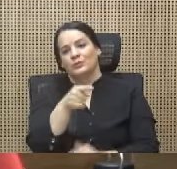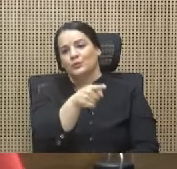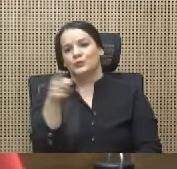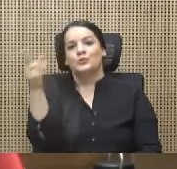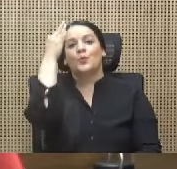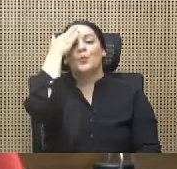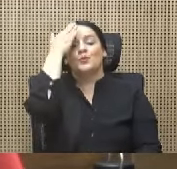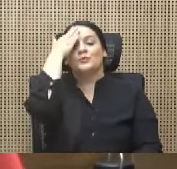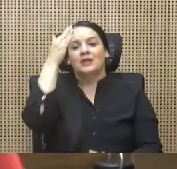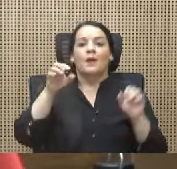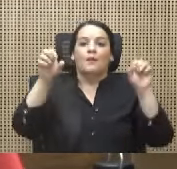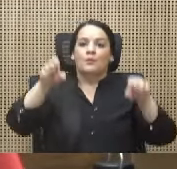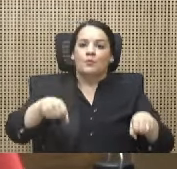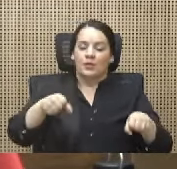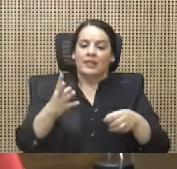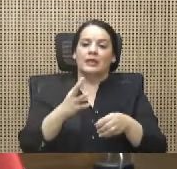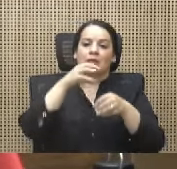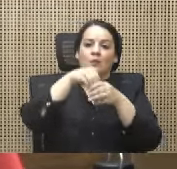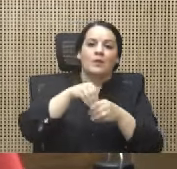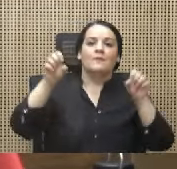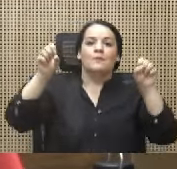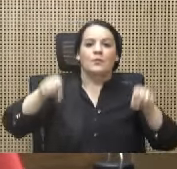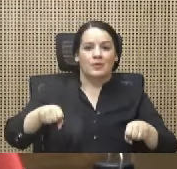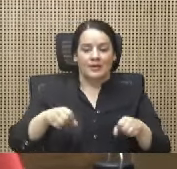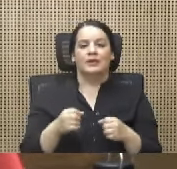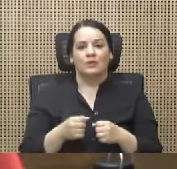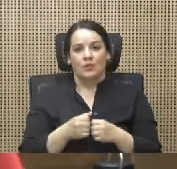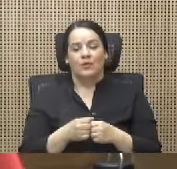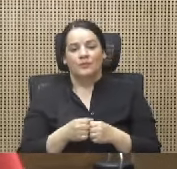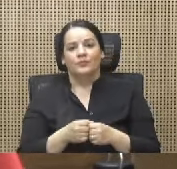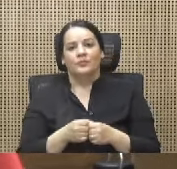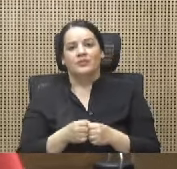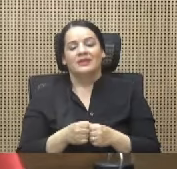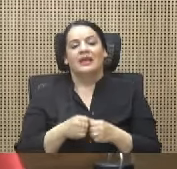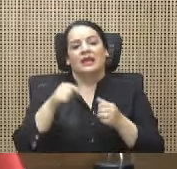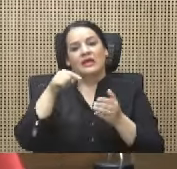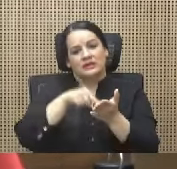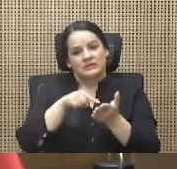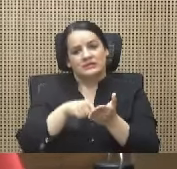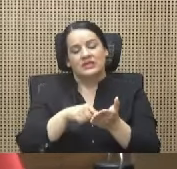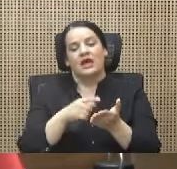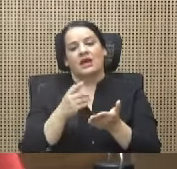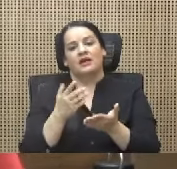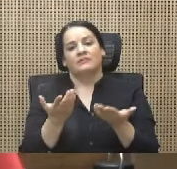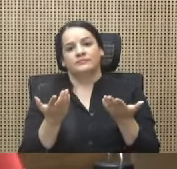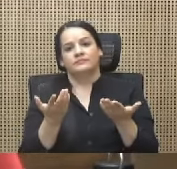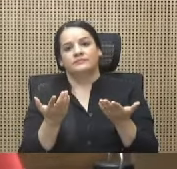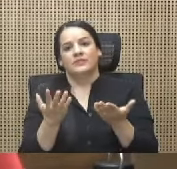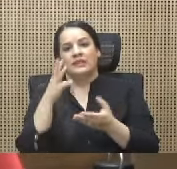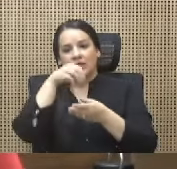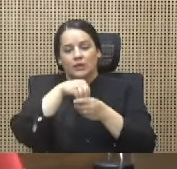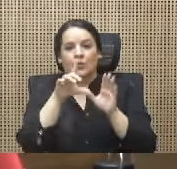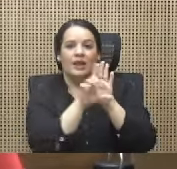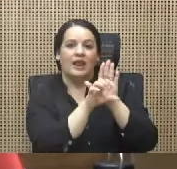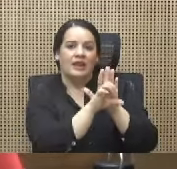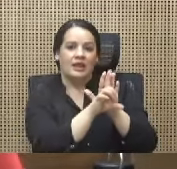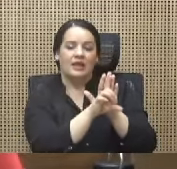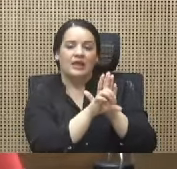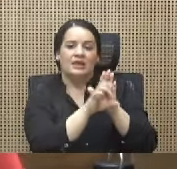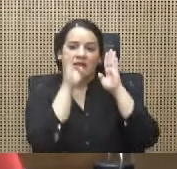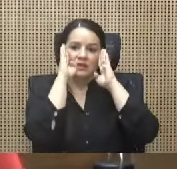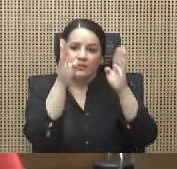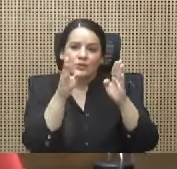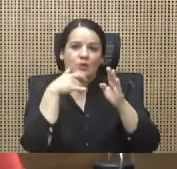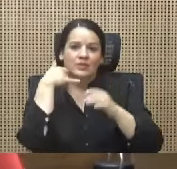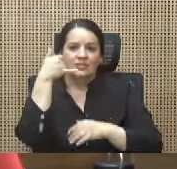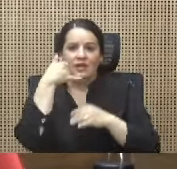de ustedes de que lo puedan contemplar y de poder incluir esta modalidad dentro de la Ley de Intervención de Comunicaciones.